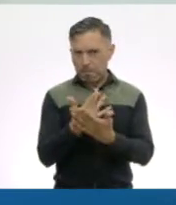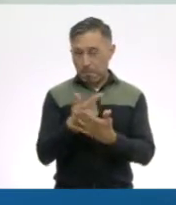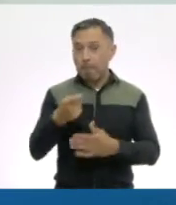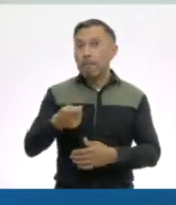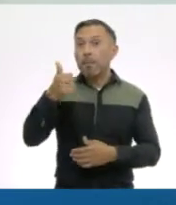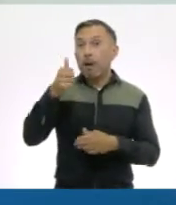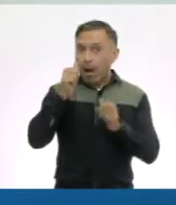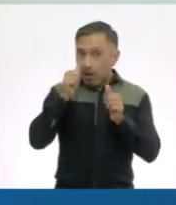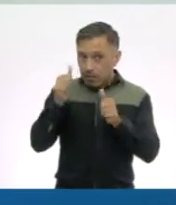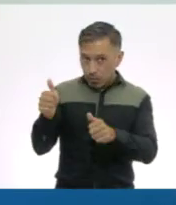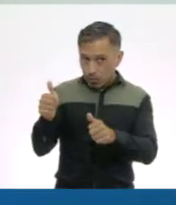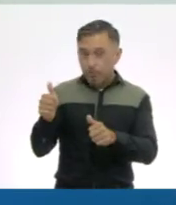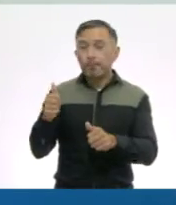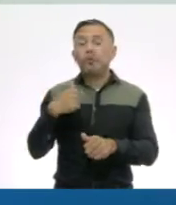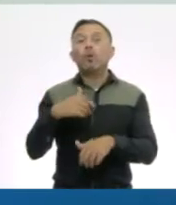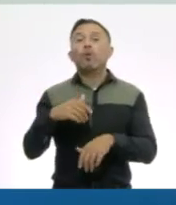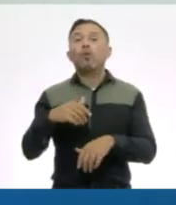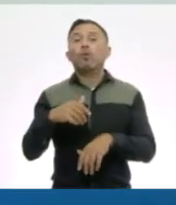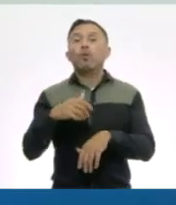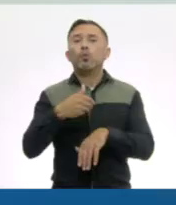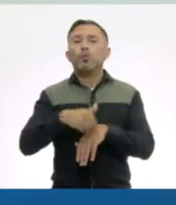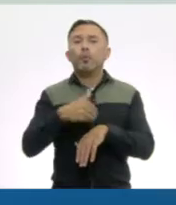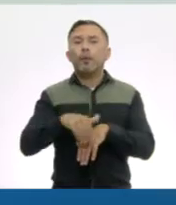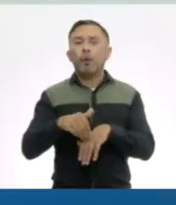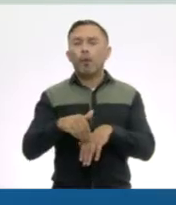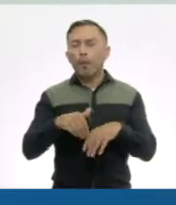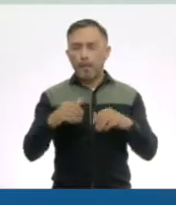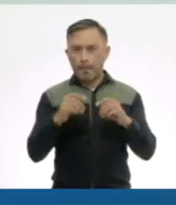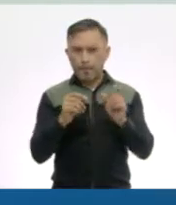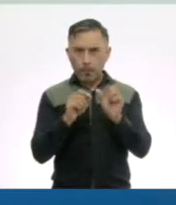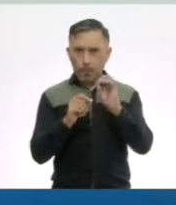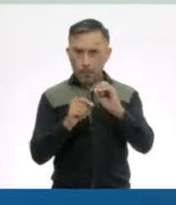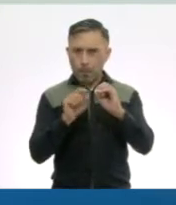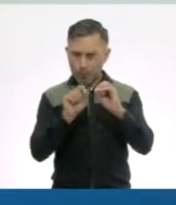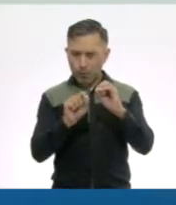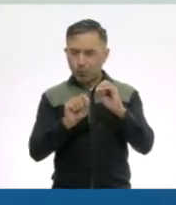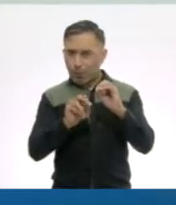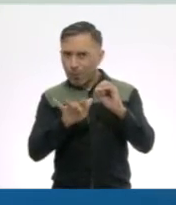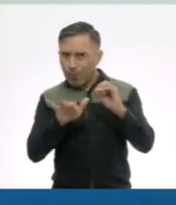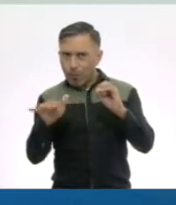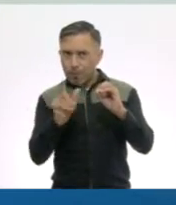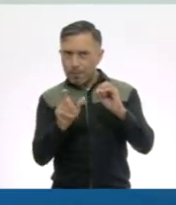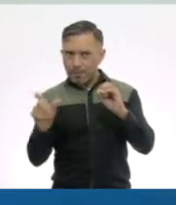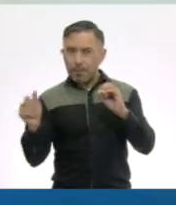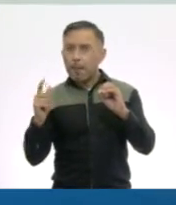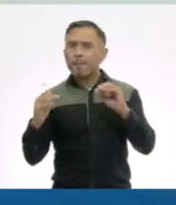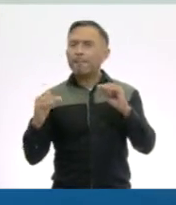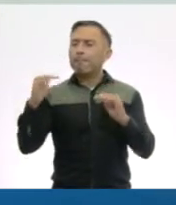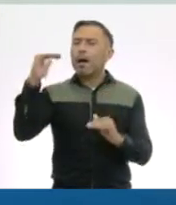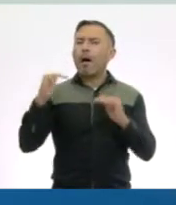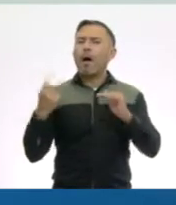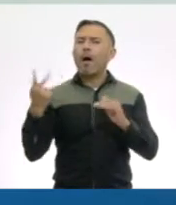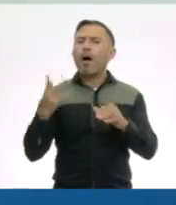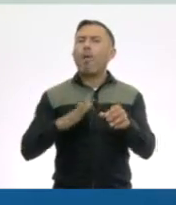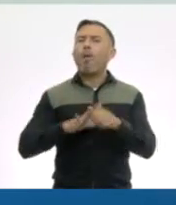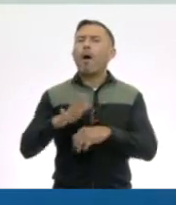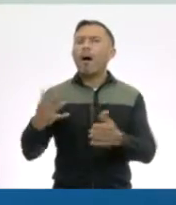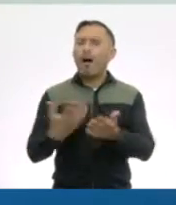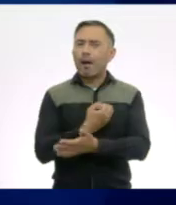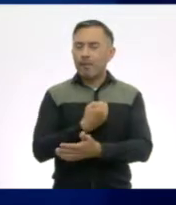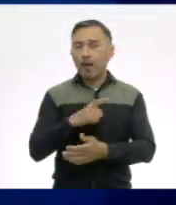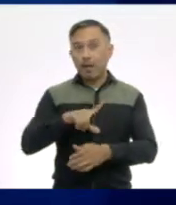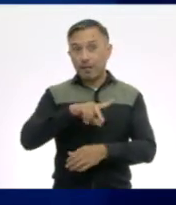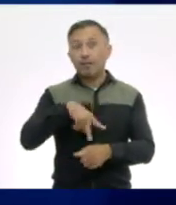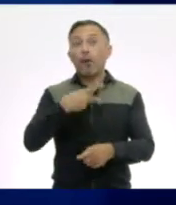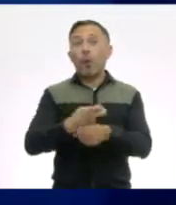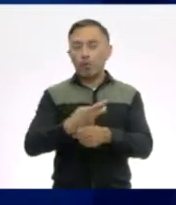qué número decimal es mayor y posteriormente, ahora sí, podrán jugar ustedes. Muy bien. ¿Listos entonces?